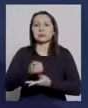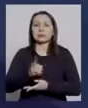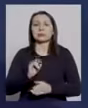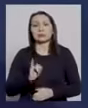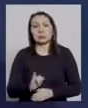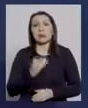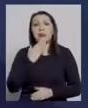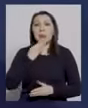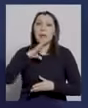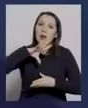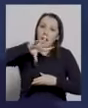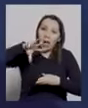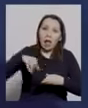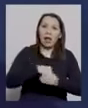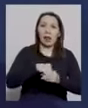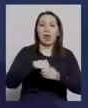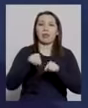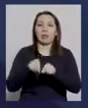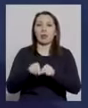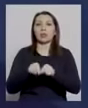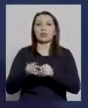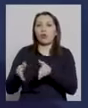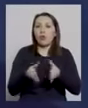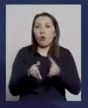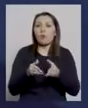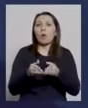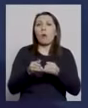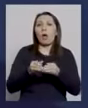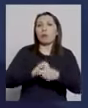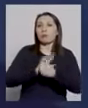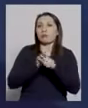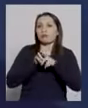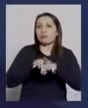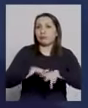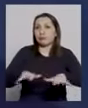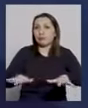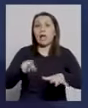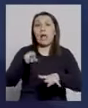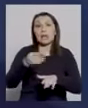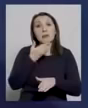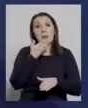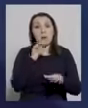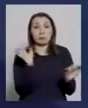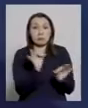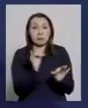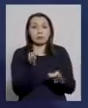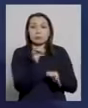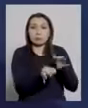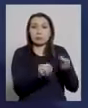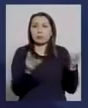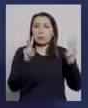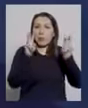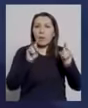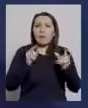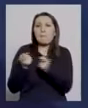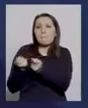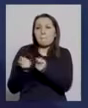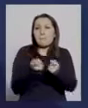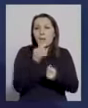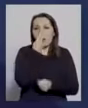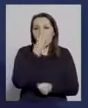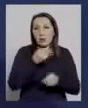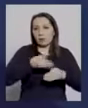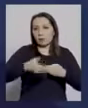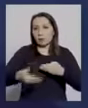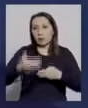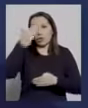y inclusivo en la conducción del brote. Yo creo que esas recomendaciones van muy en tono de lo que hemos visto en